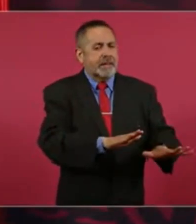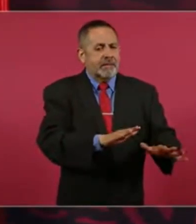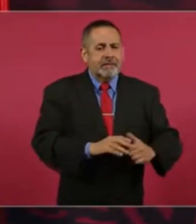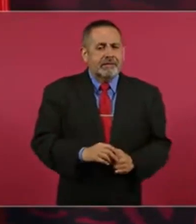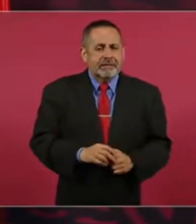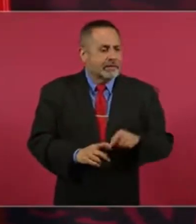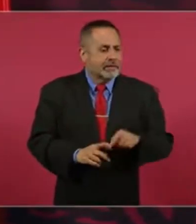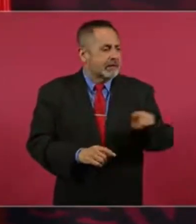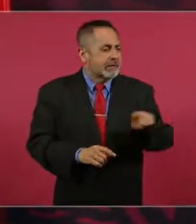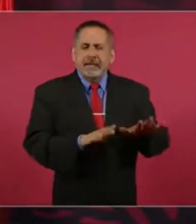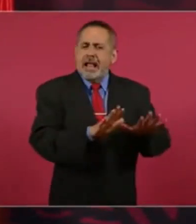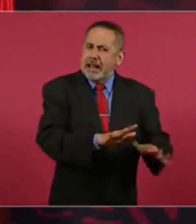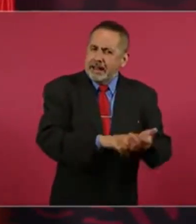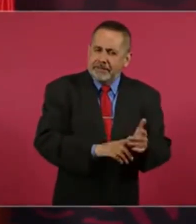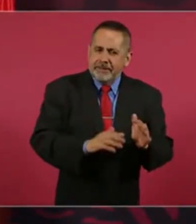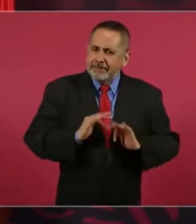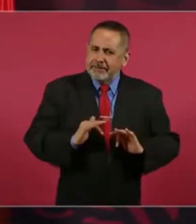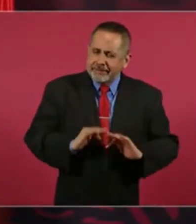Que se serenen,